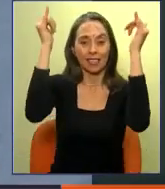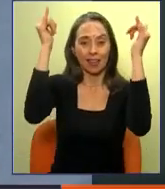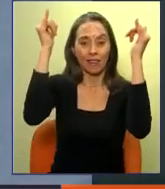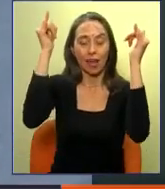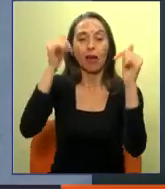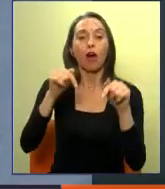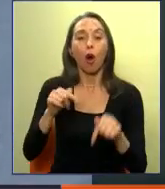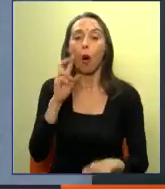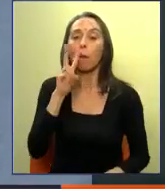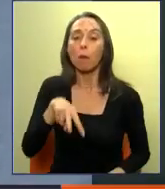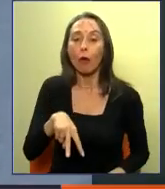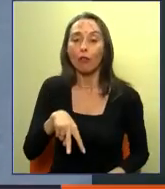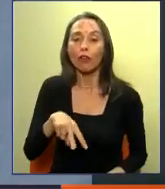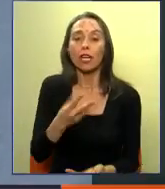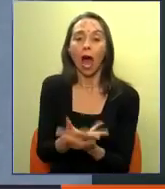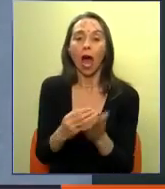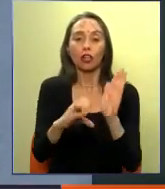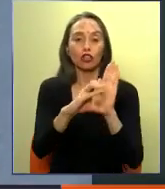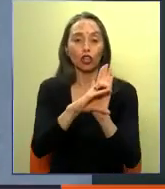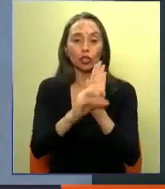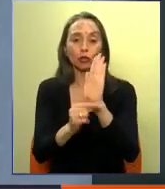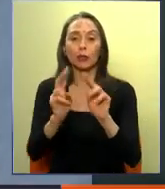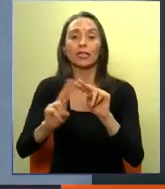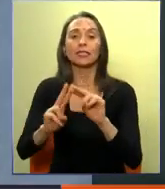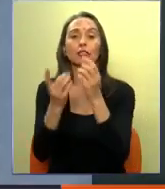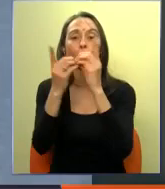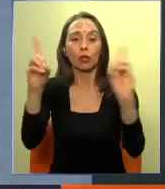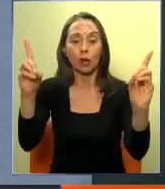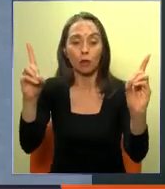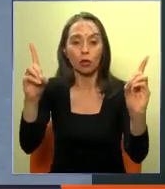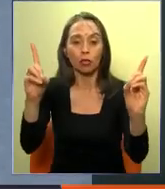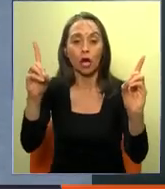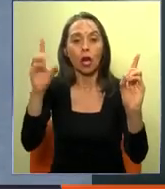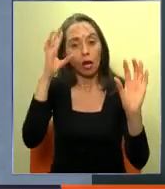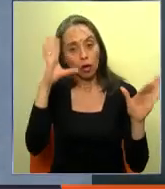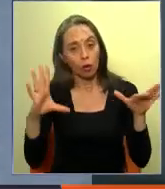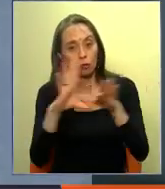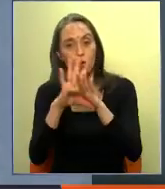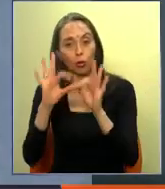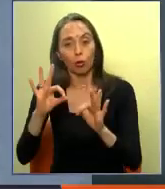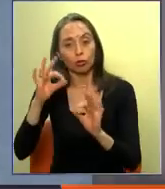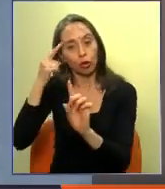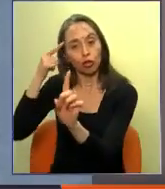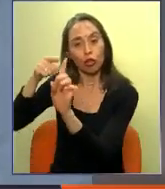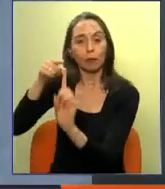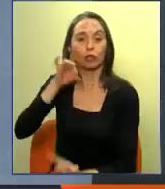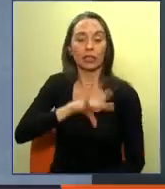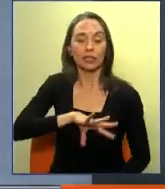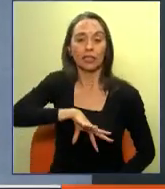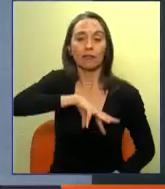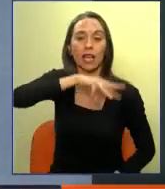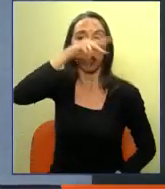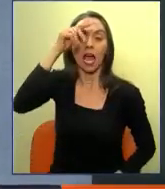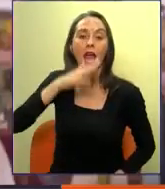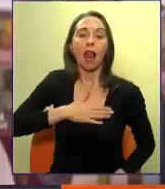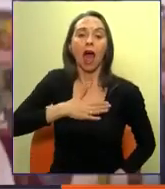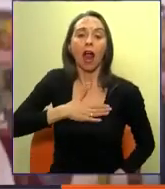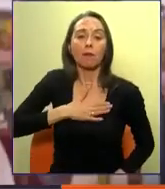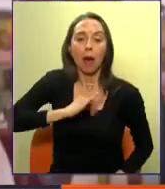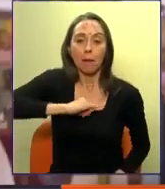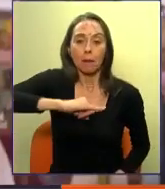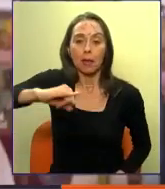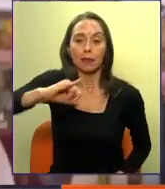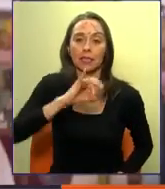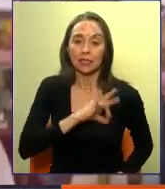hoy por fin una Constitución democrática, acorde con el espíritu de Chile, del alma permanente de Chile. Bajo